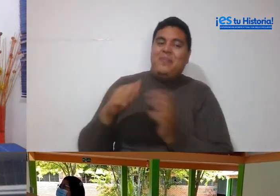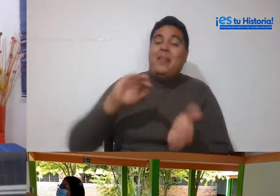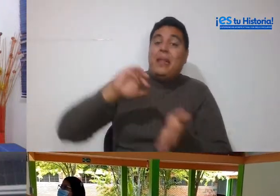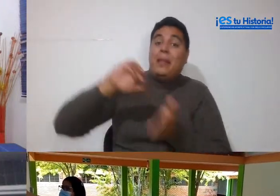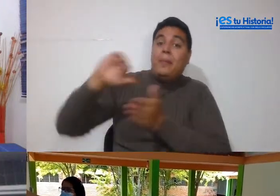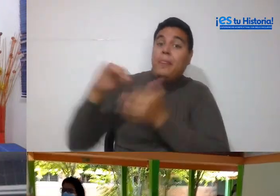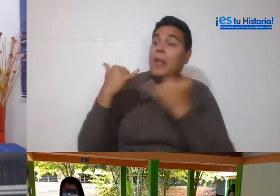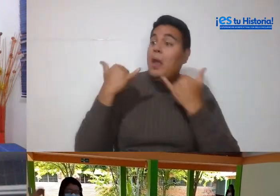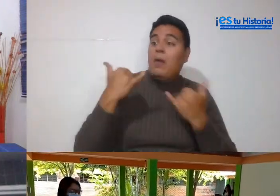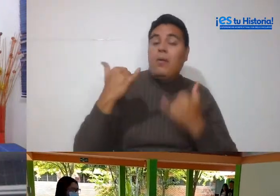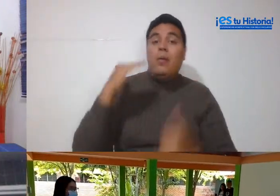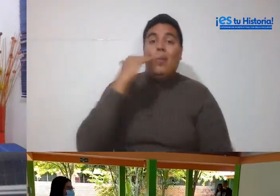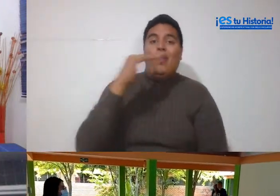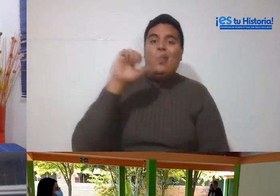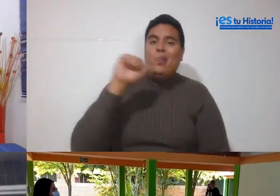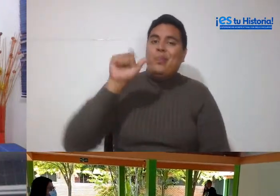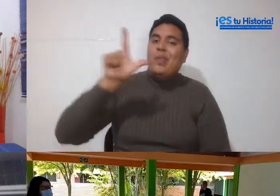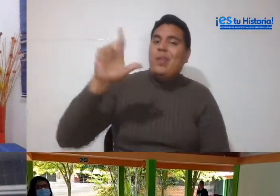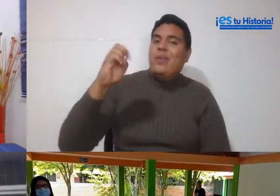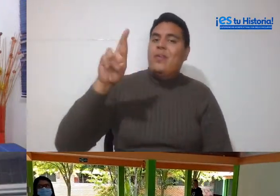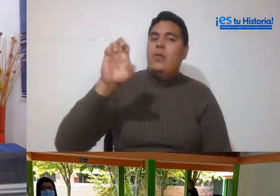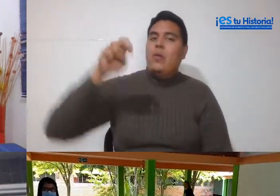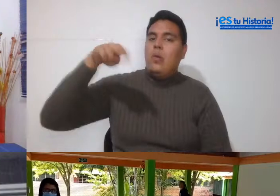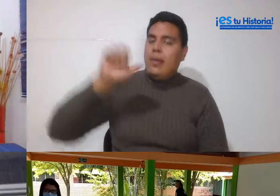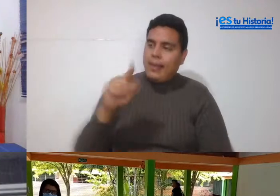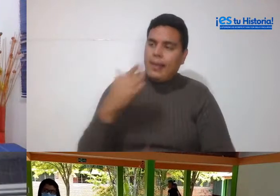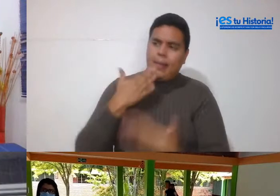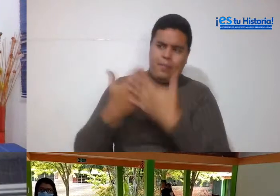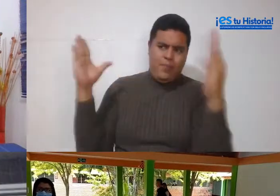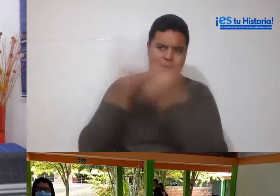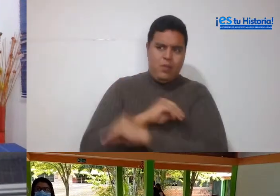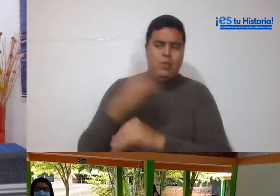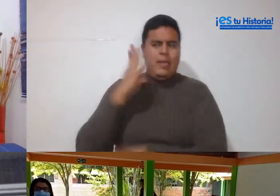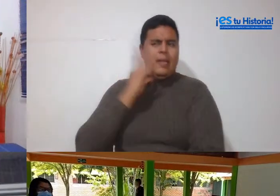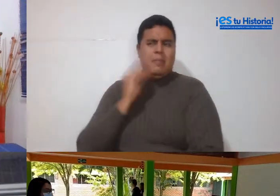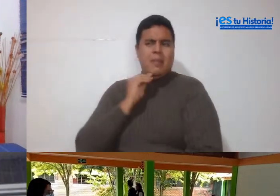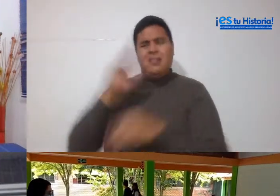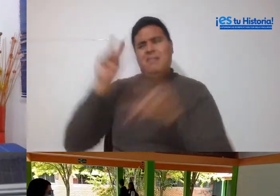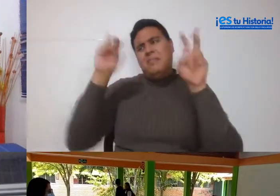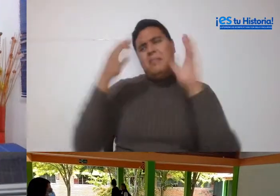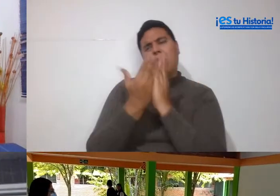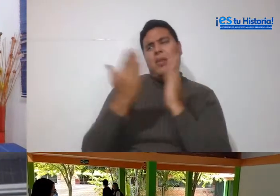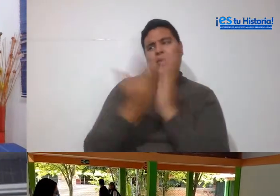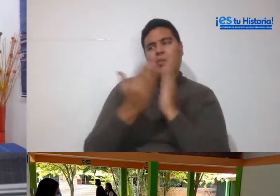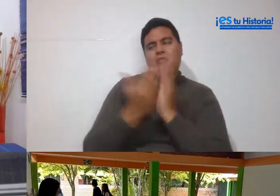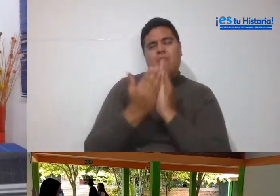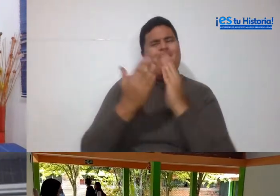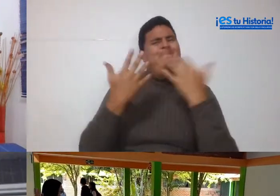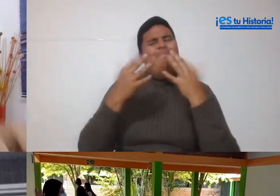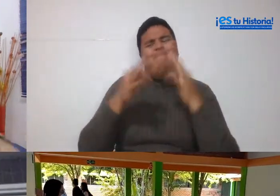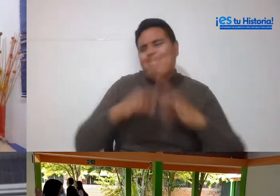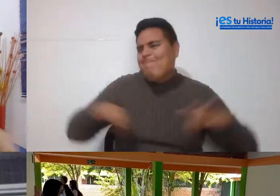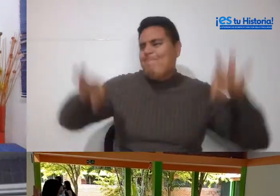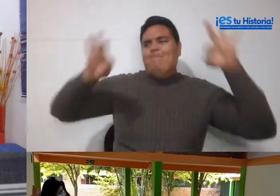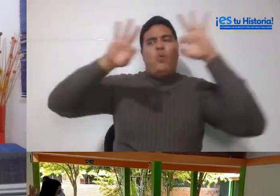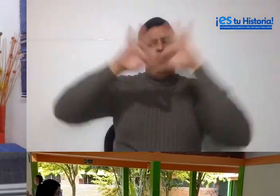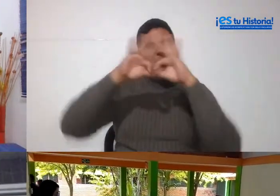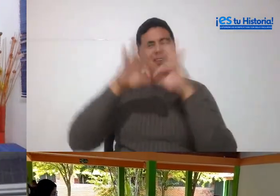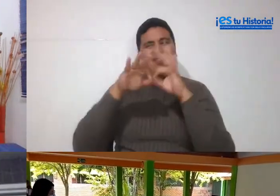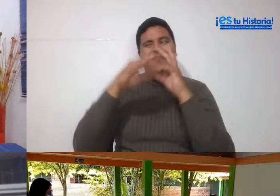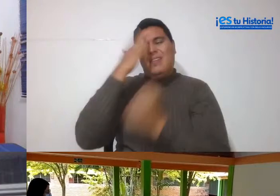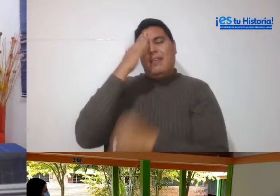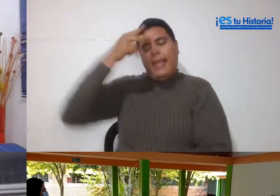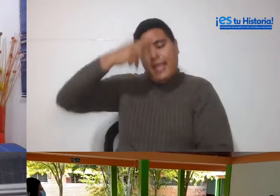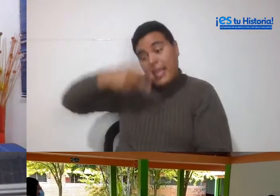bueno, también, ¿cómo ha sido esa experiencia? Porque estamos hablando que la parte de educación es supremamente fundamental para un hijo, y